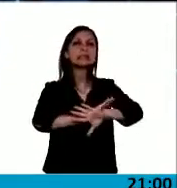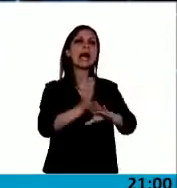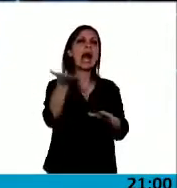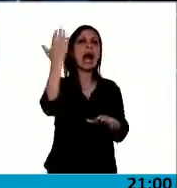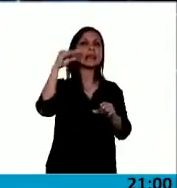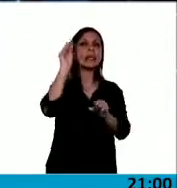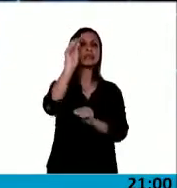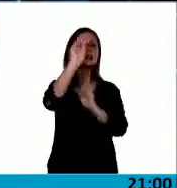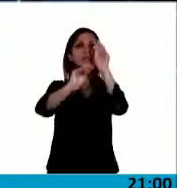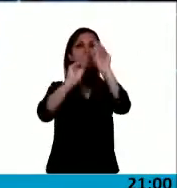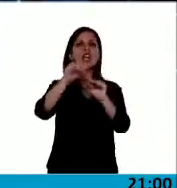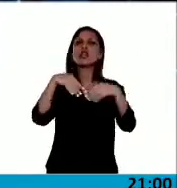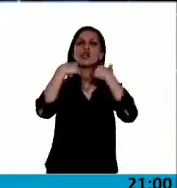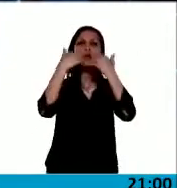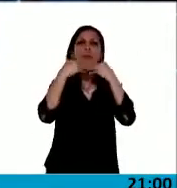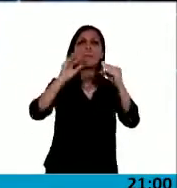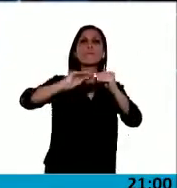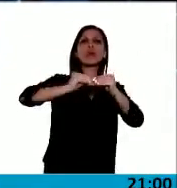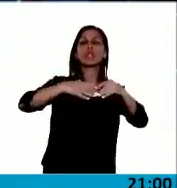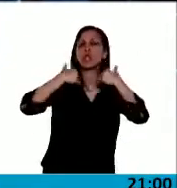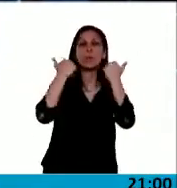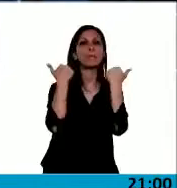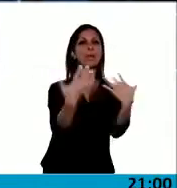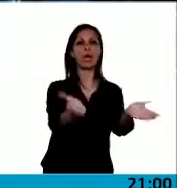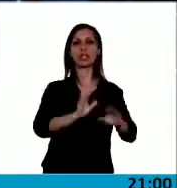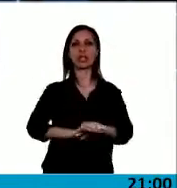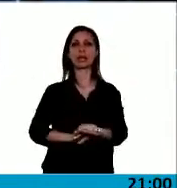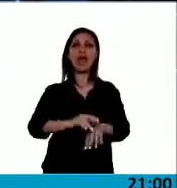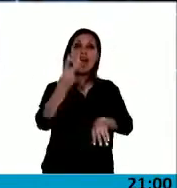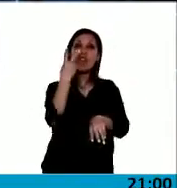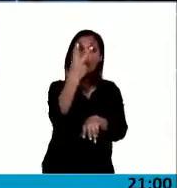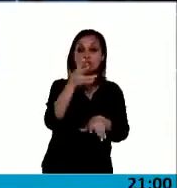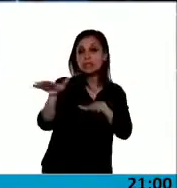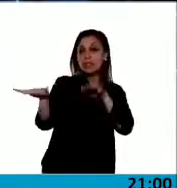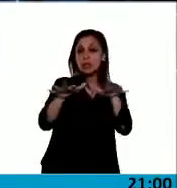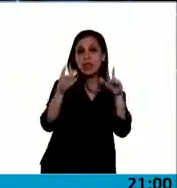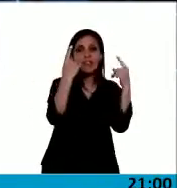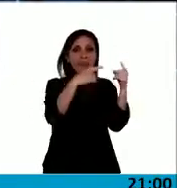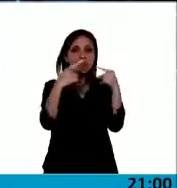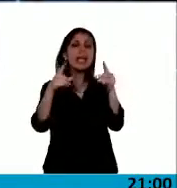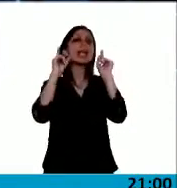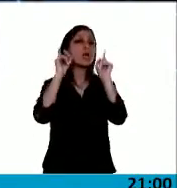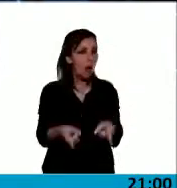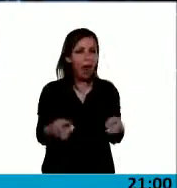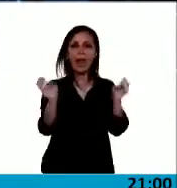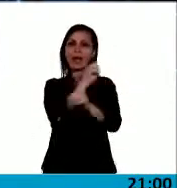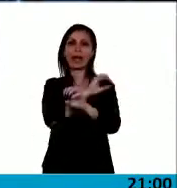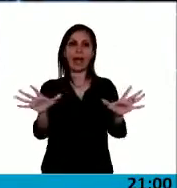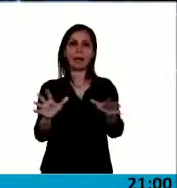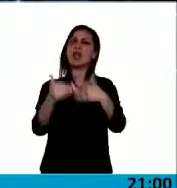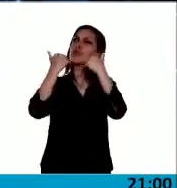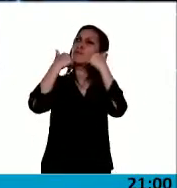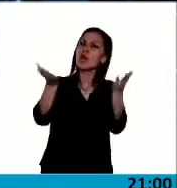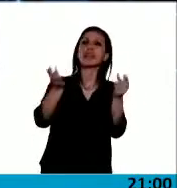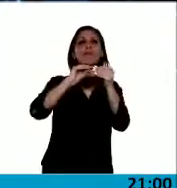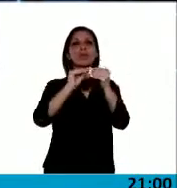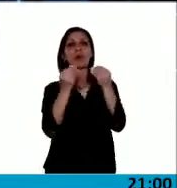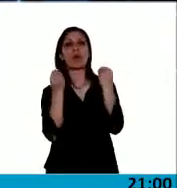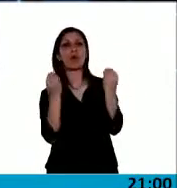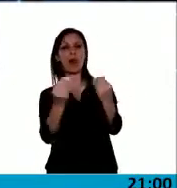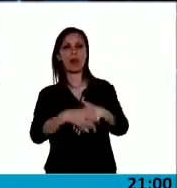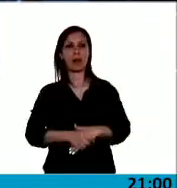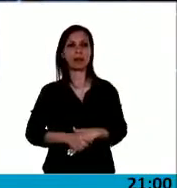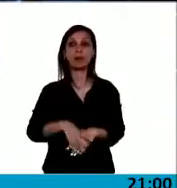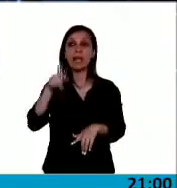importa la razón, porque en cualquiera de las dos circunstancias es de extrema gravedad, entonces no importa la razón. Lo único que hizo